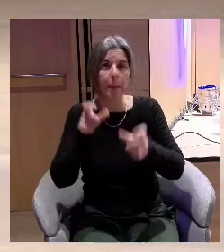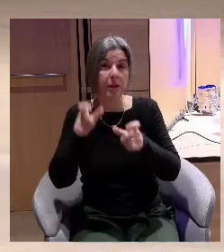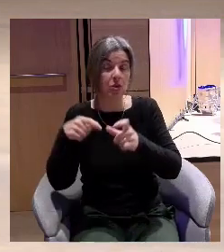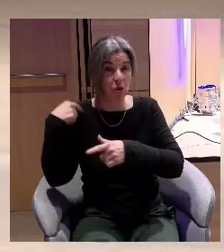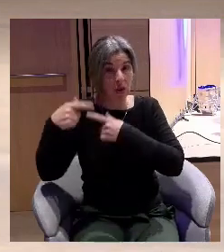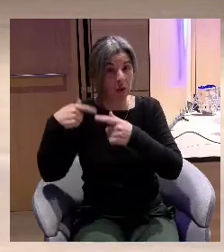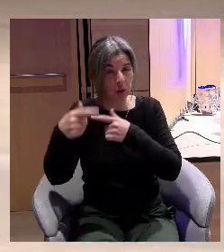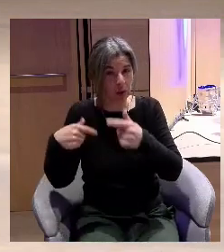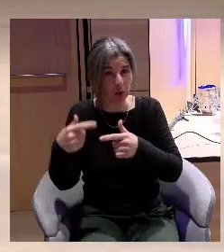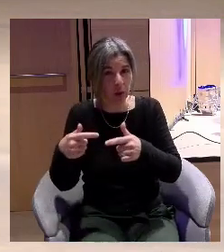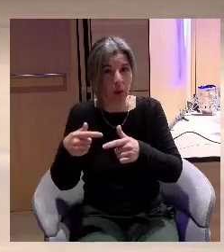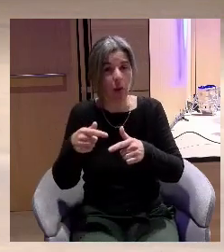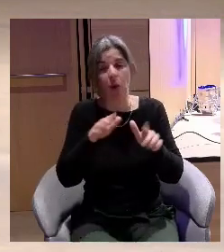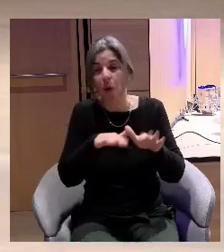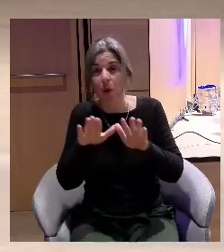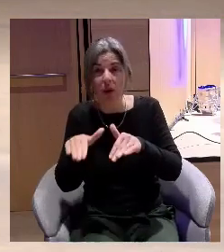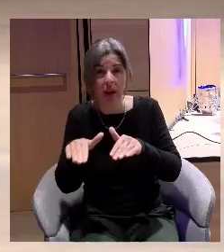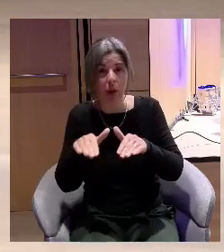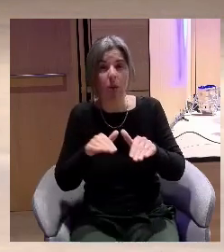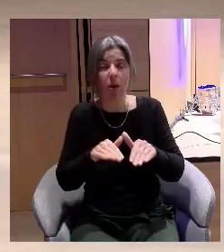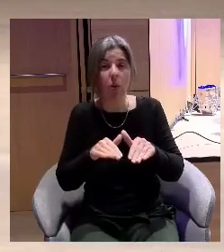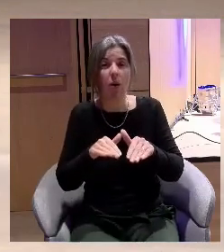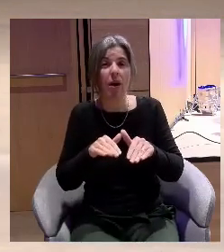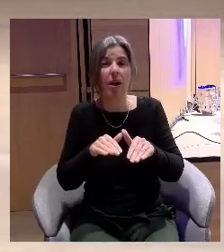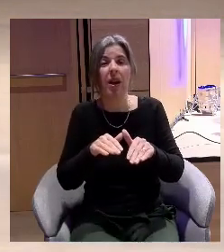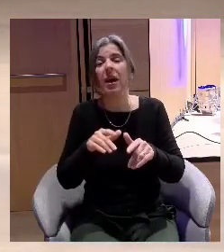el resto. Es la consulta.